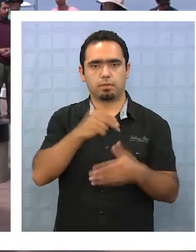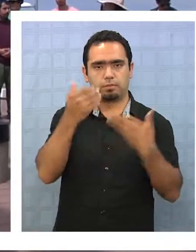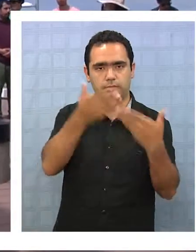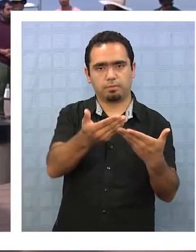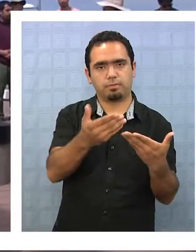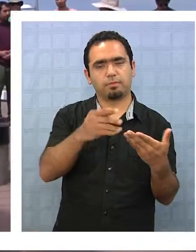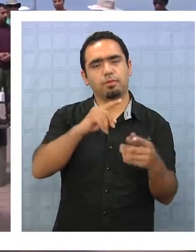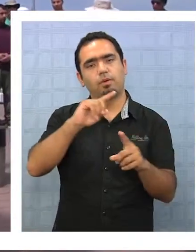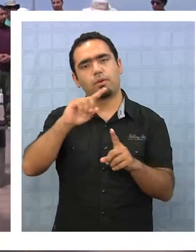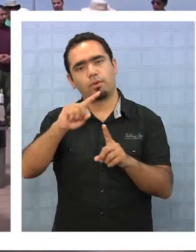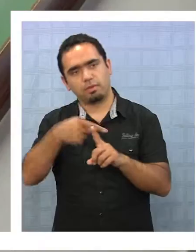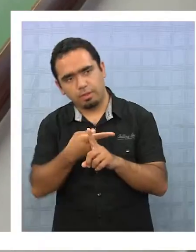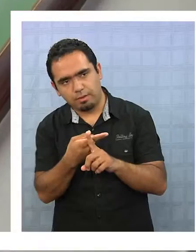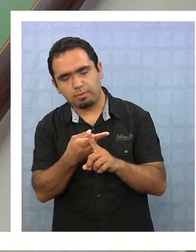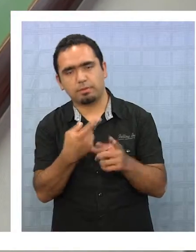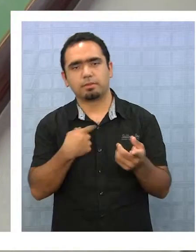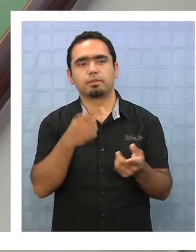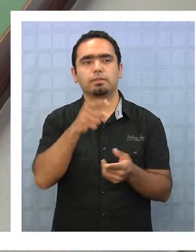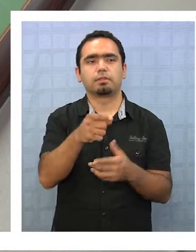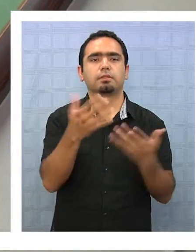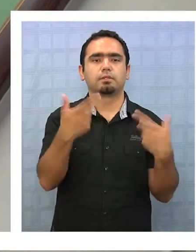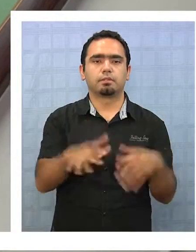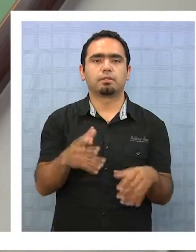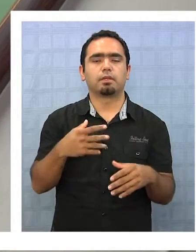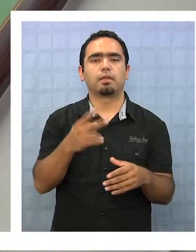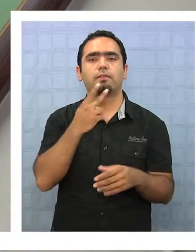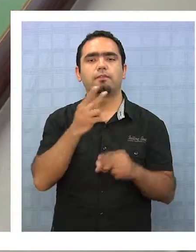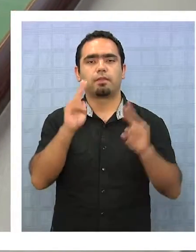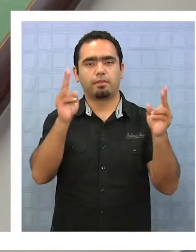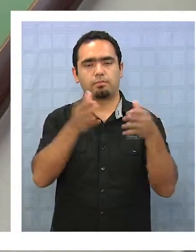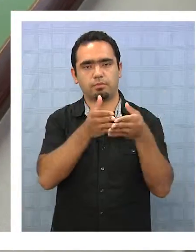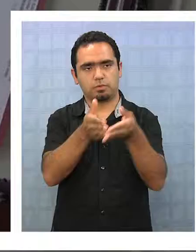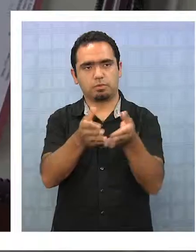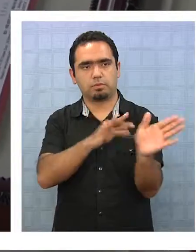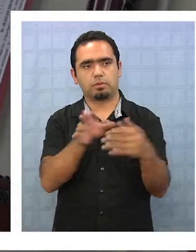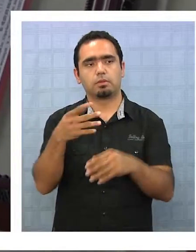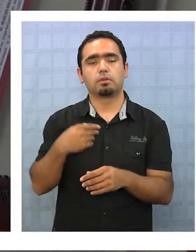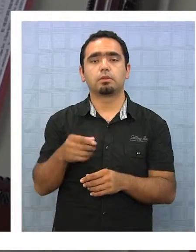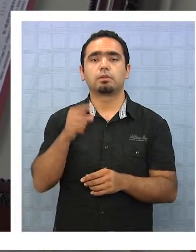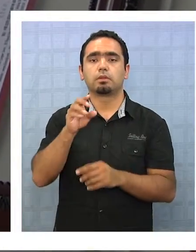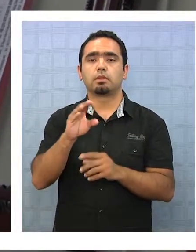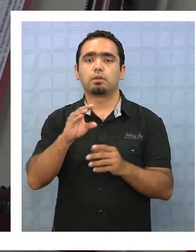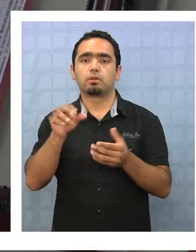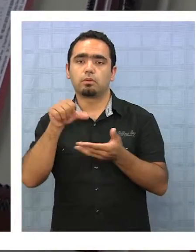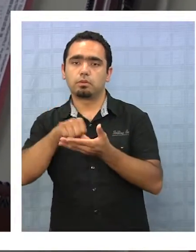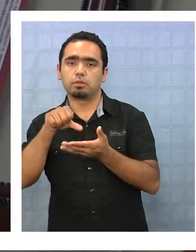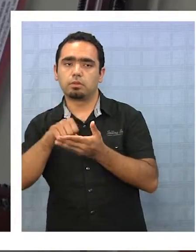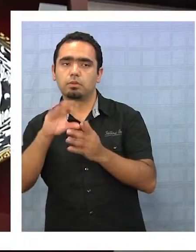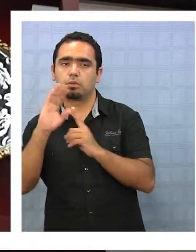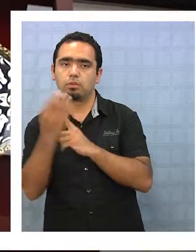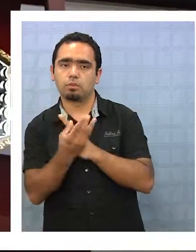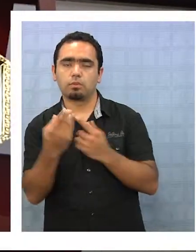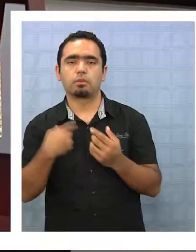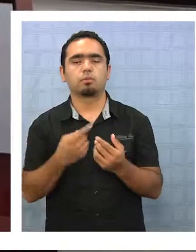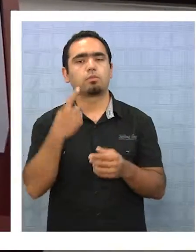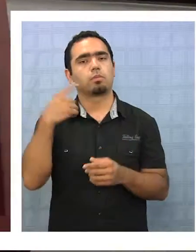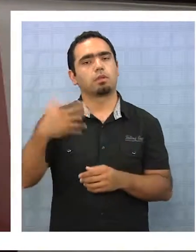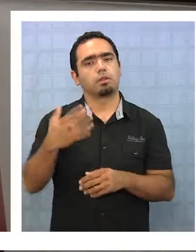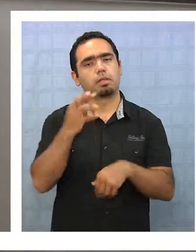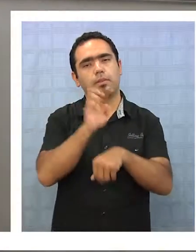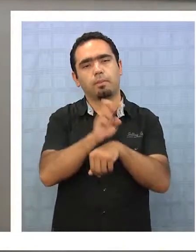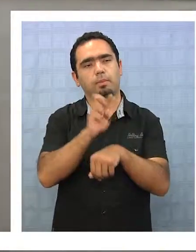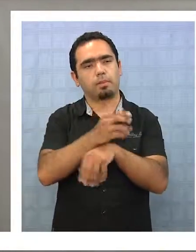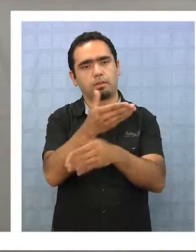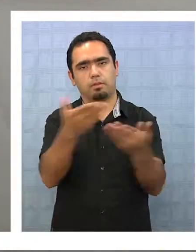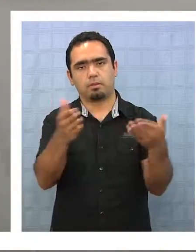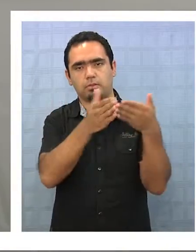uno más entre varios que ha obtenido en la vida del museo. El Consejo de la Cultura destacó la importancia de la labor pedagógica que el